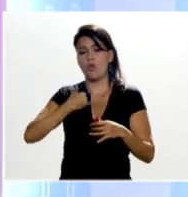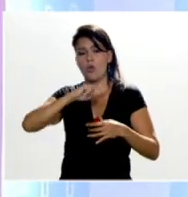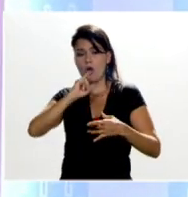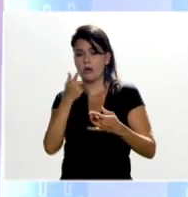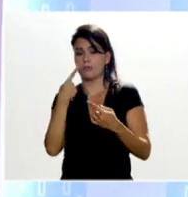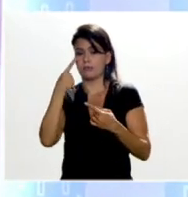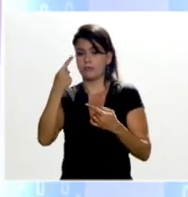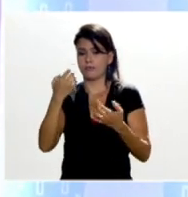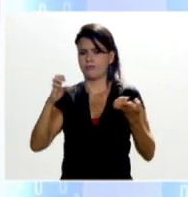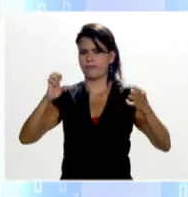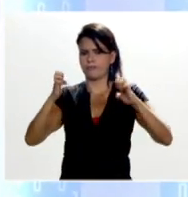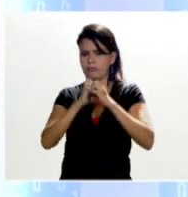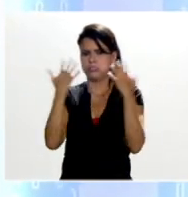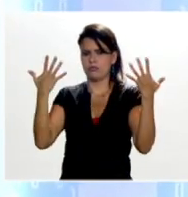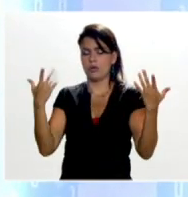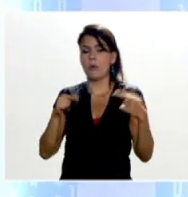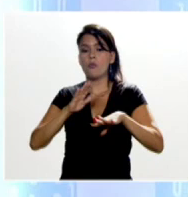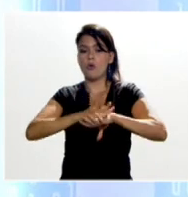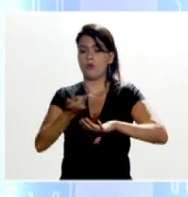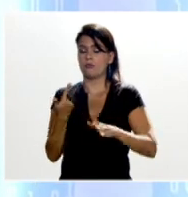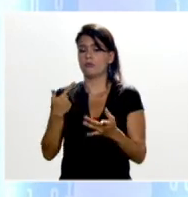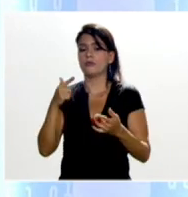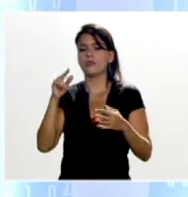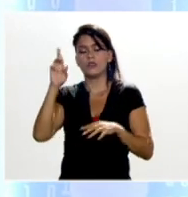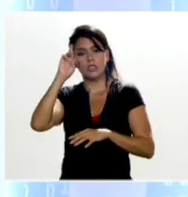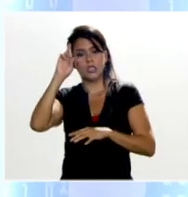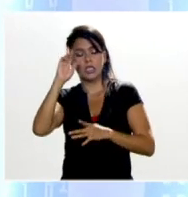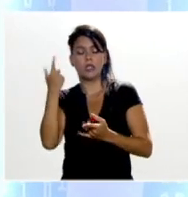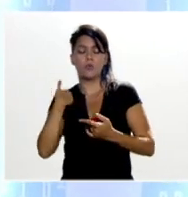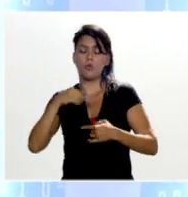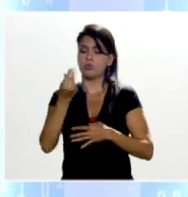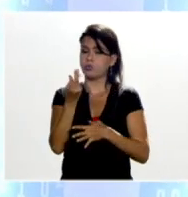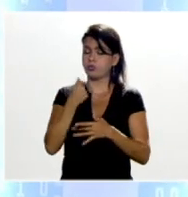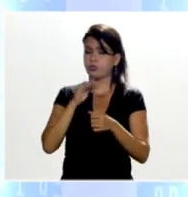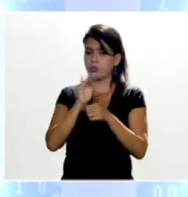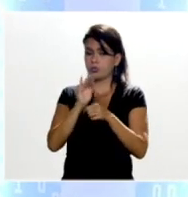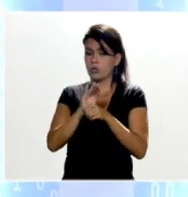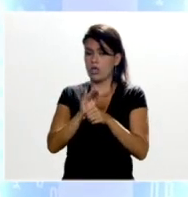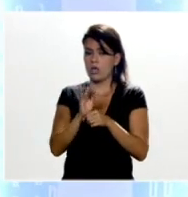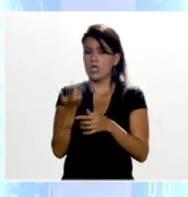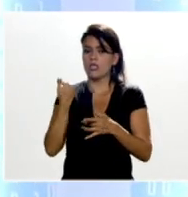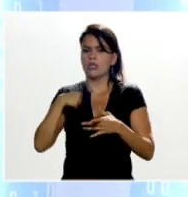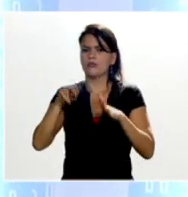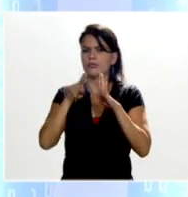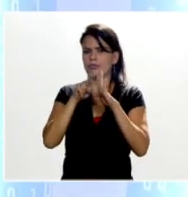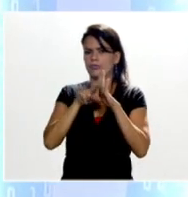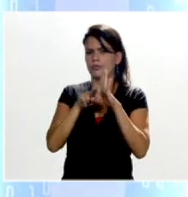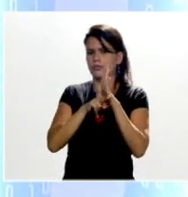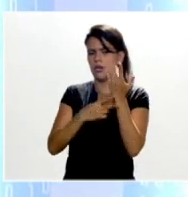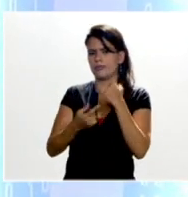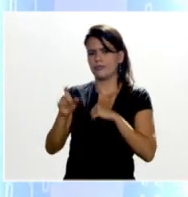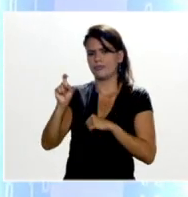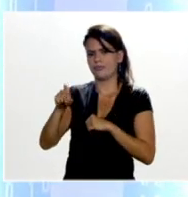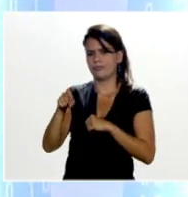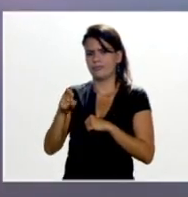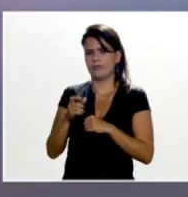de electrones. Por esta razón, debemos tener mucho cuidado y tomar las previsiones